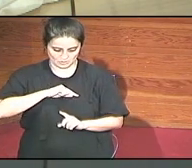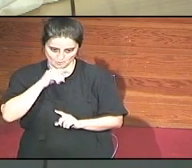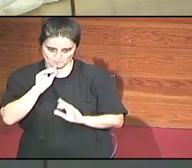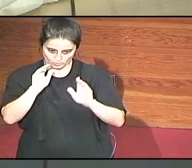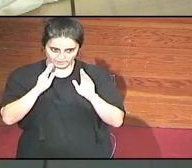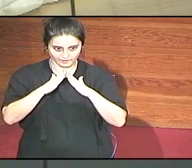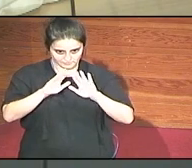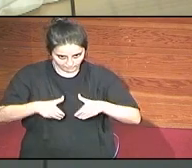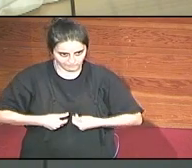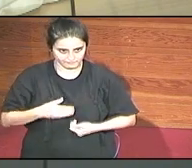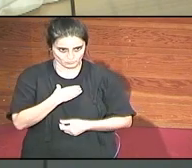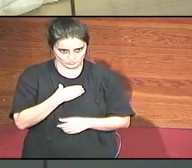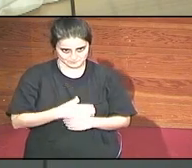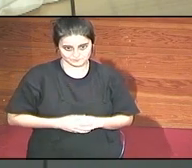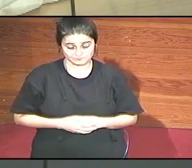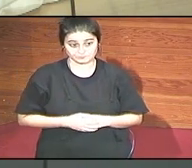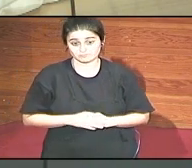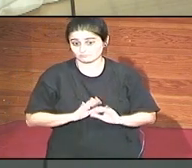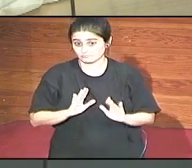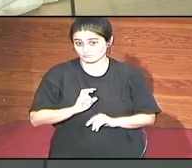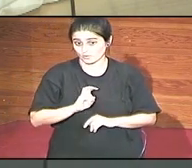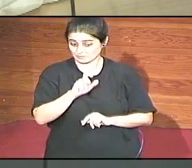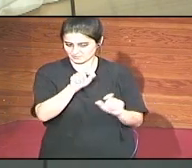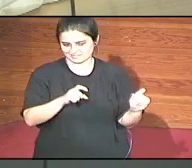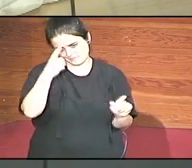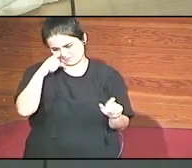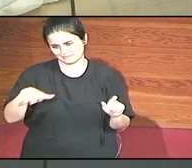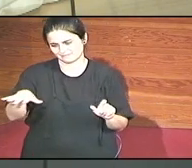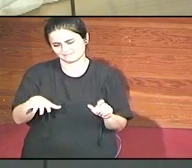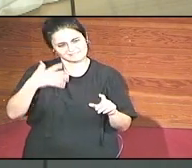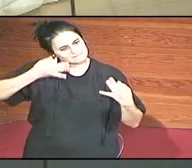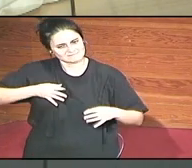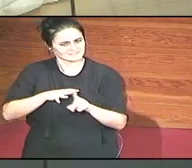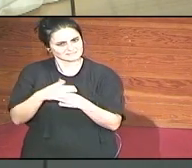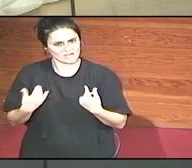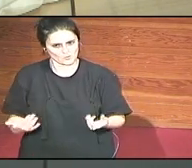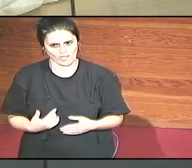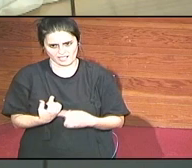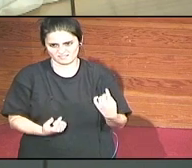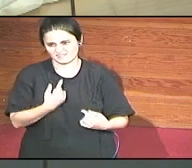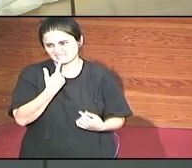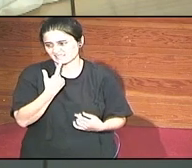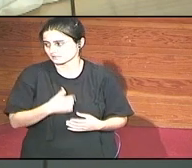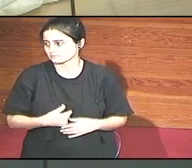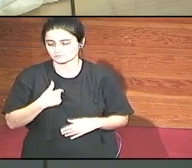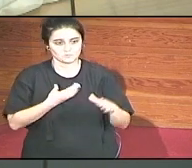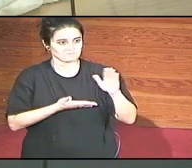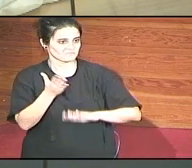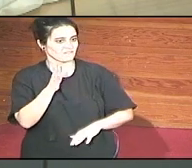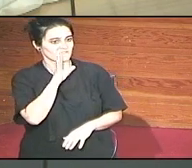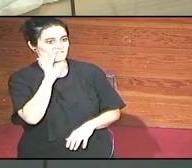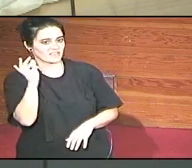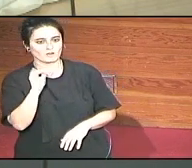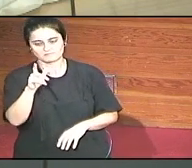pero también encontrado de gente que saben perfectamente dónde viene gente que te dice yo me voy a francia no me ve